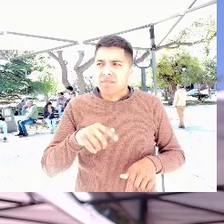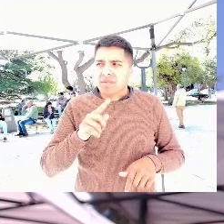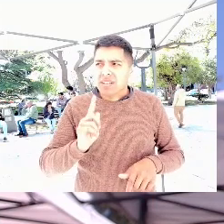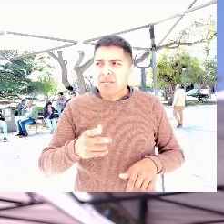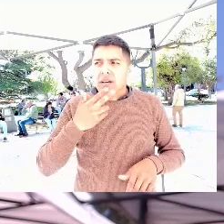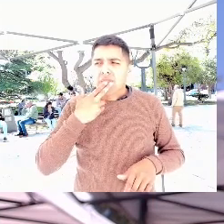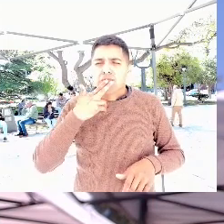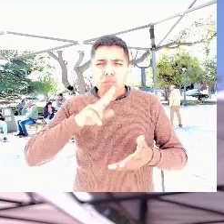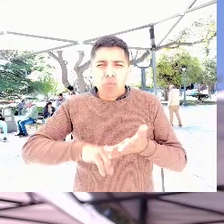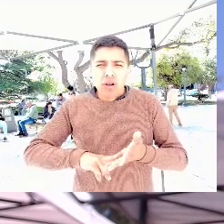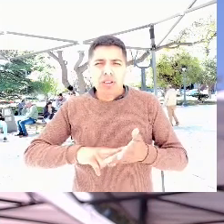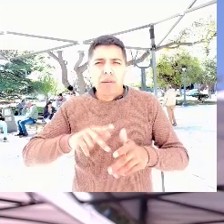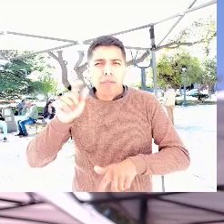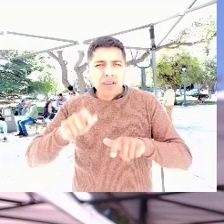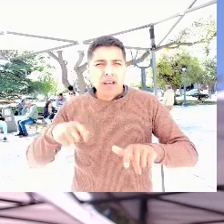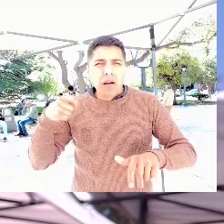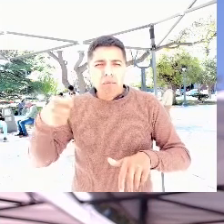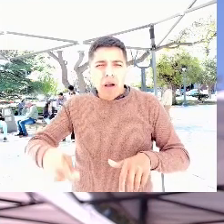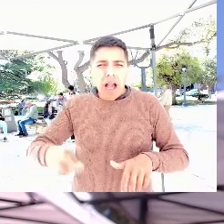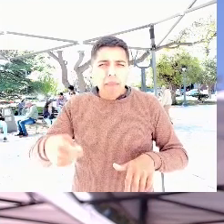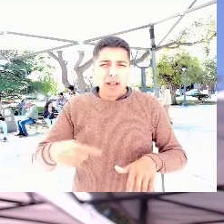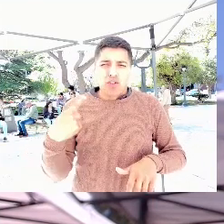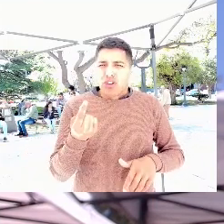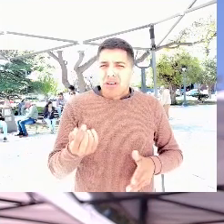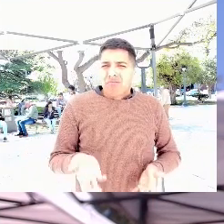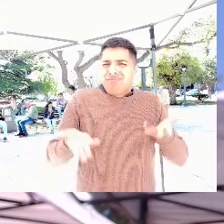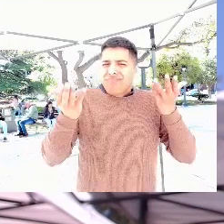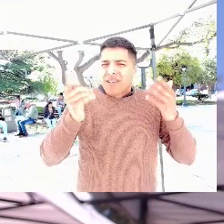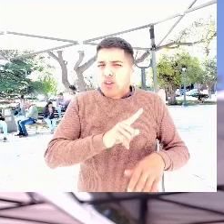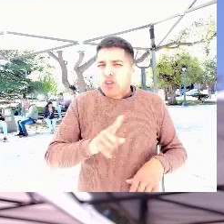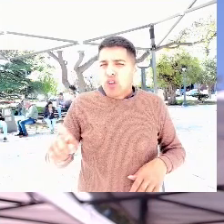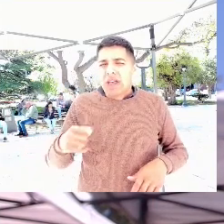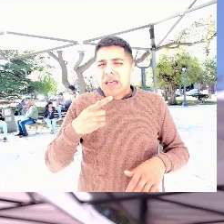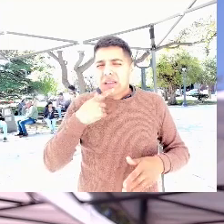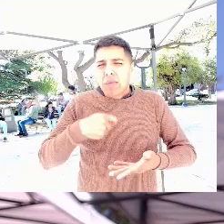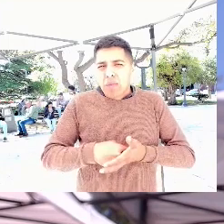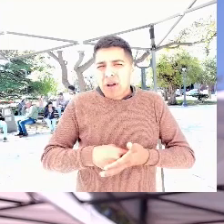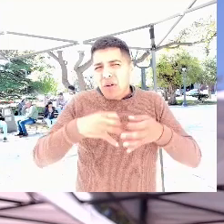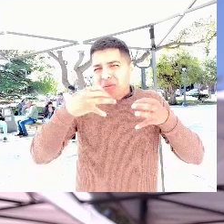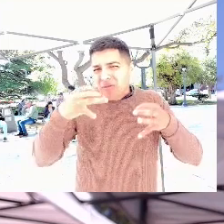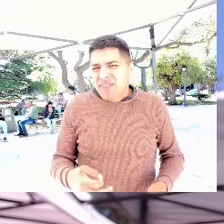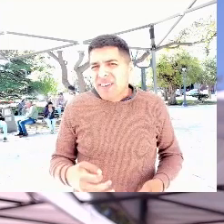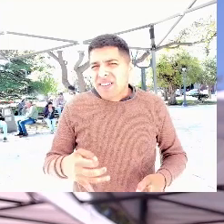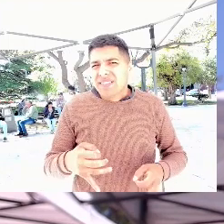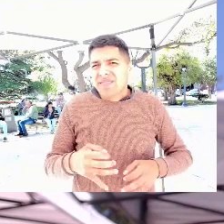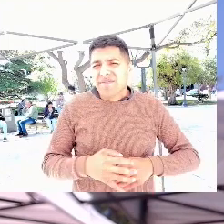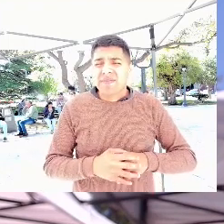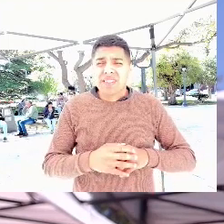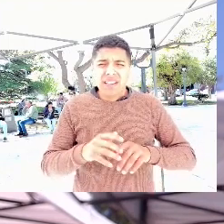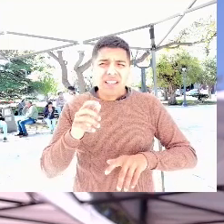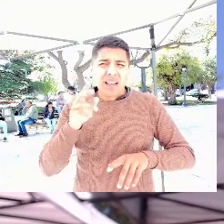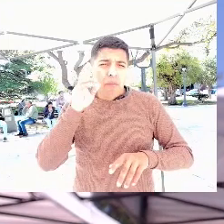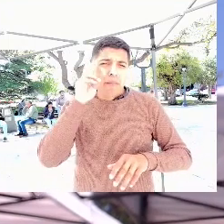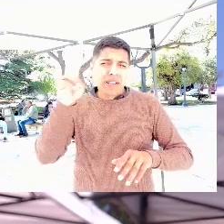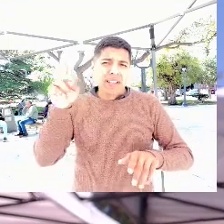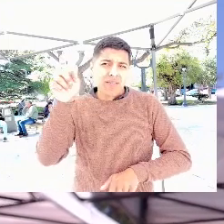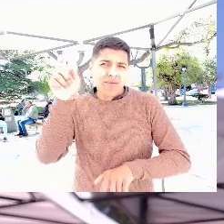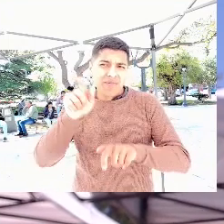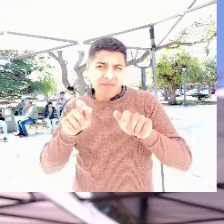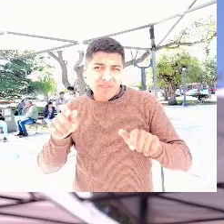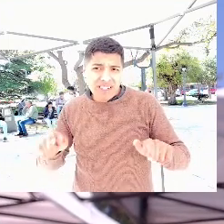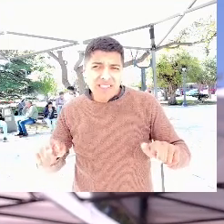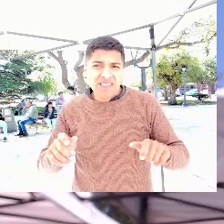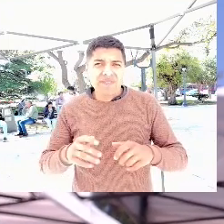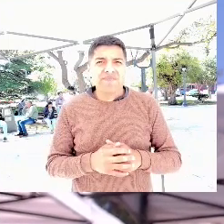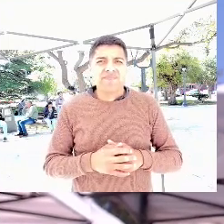paga de tasas, habla de que las tasas no son elevadas, sino que son razonables a las condiciones de lo que pueden pagar los vecinos, y se demuestran los